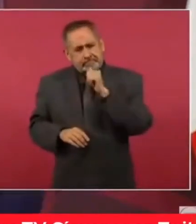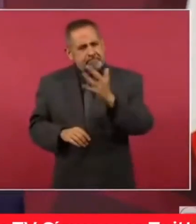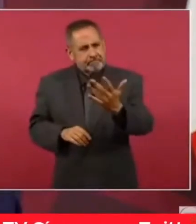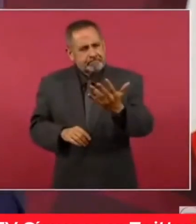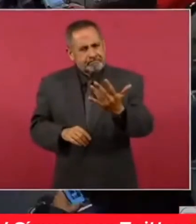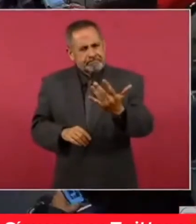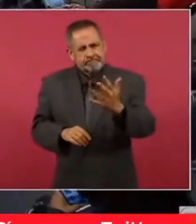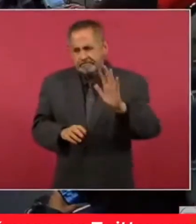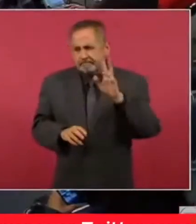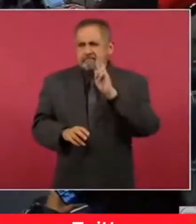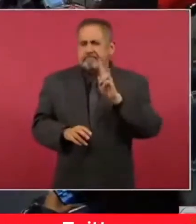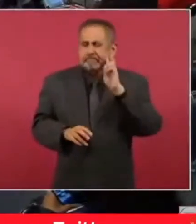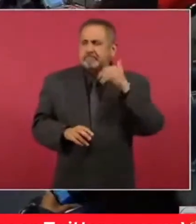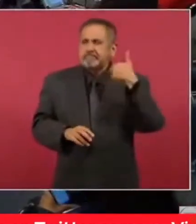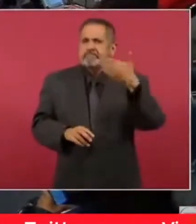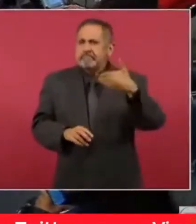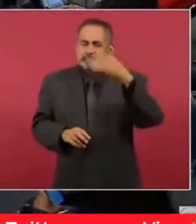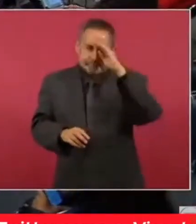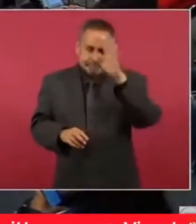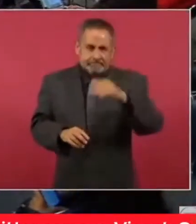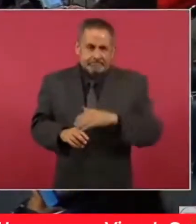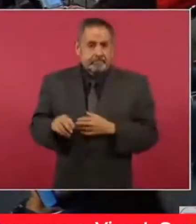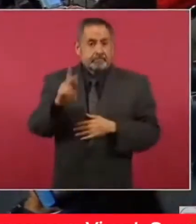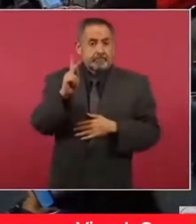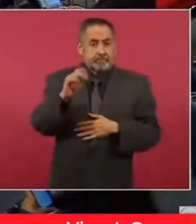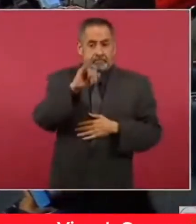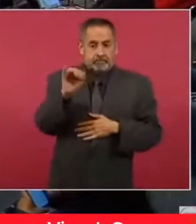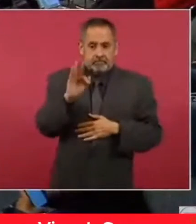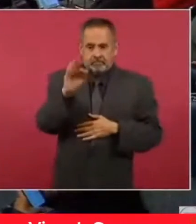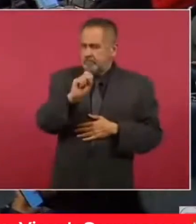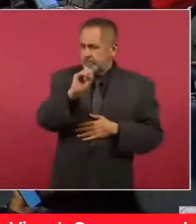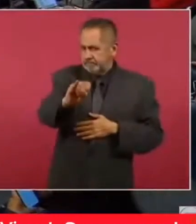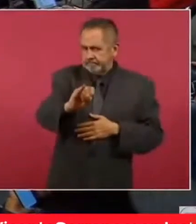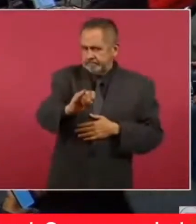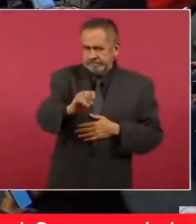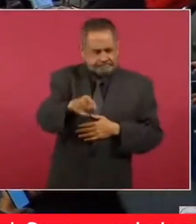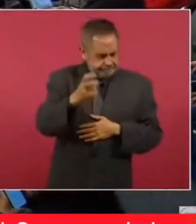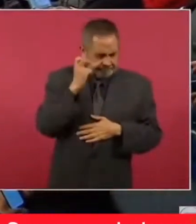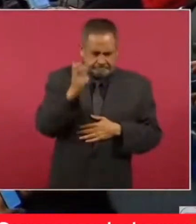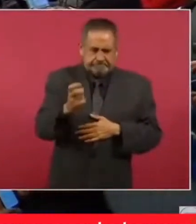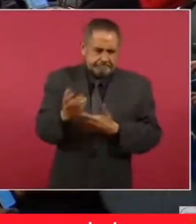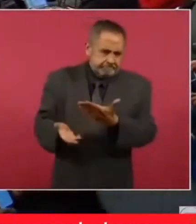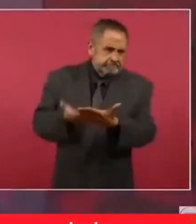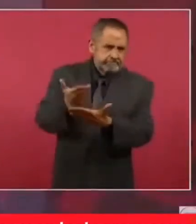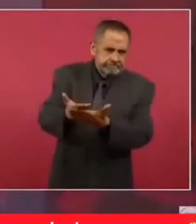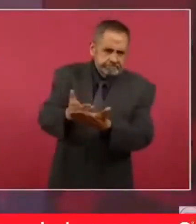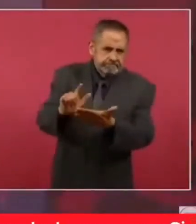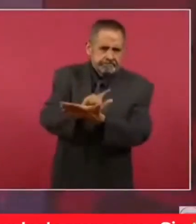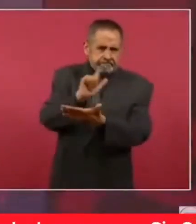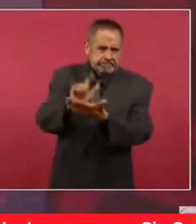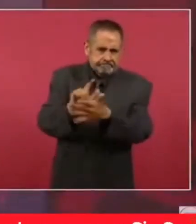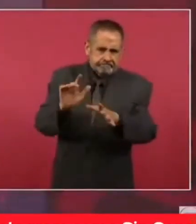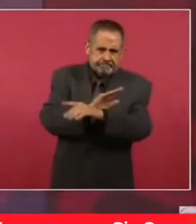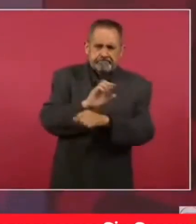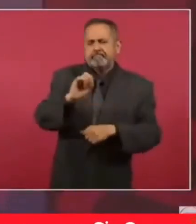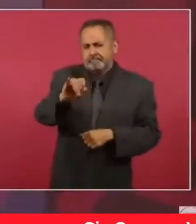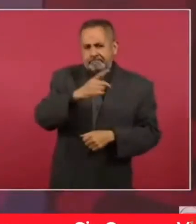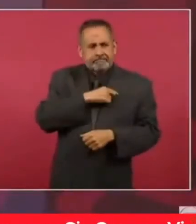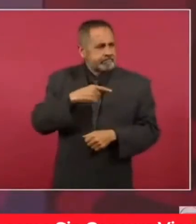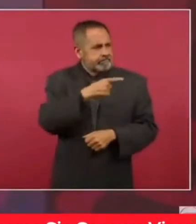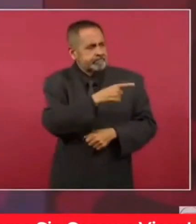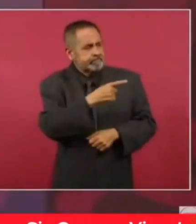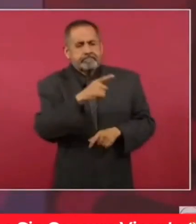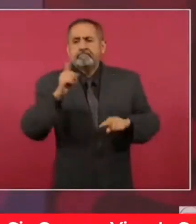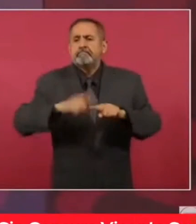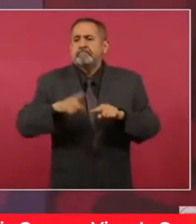a esperar vamos la la del poder judicial va porque sí se tiene que elegir